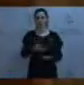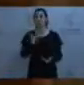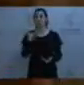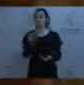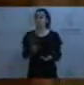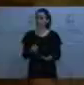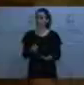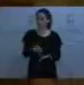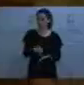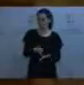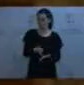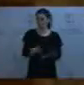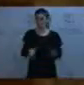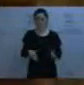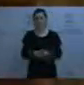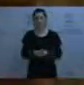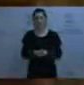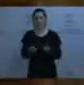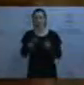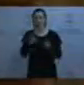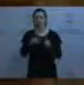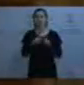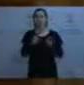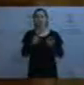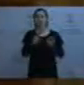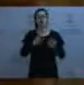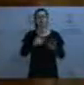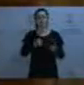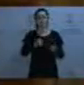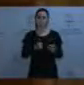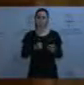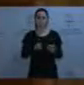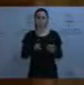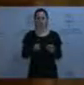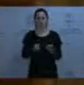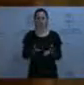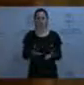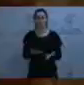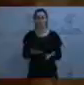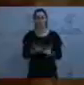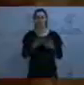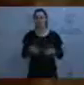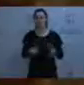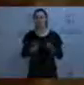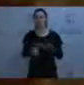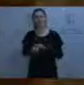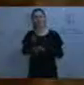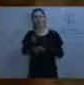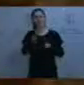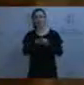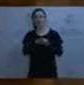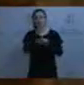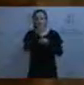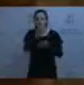más claramente y de una forma más decidida y valiente, dando a entender que siguen